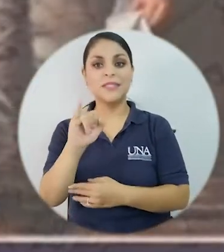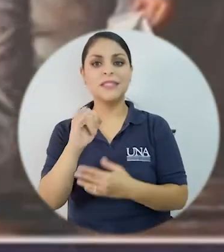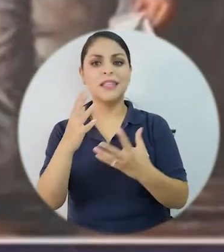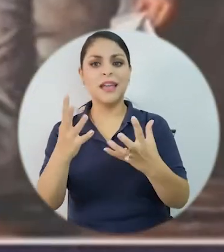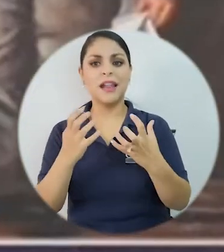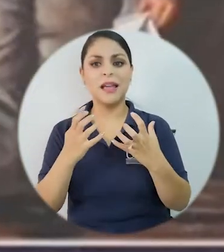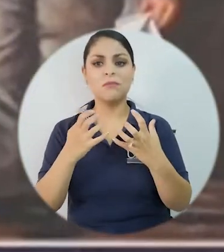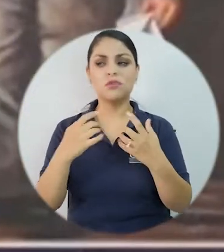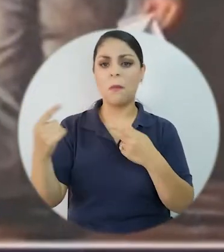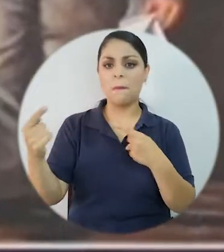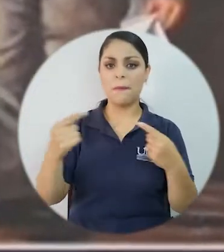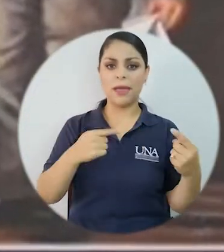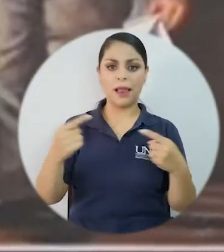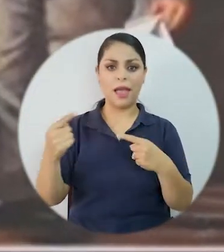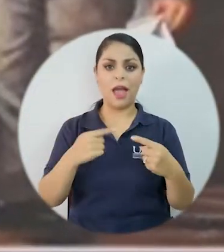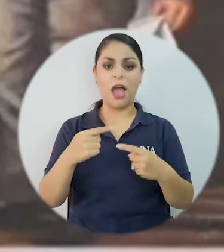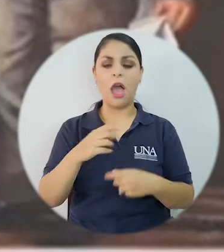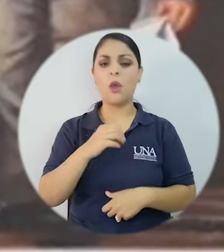cuestión judicial